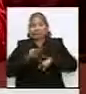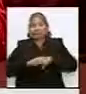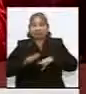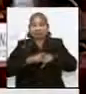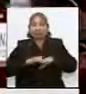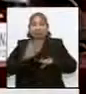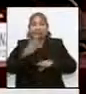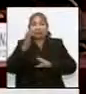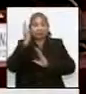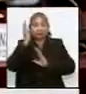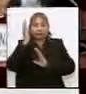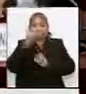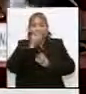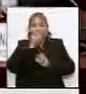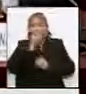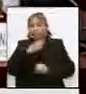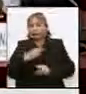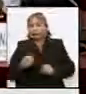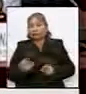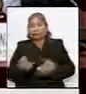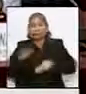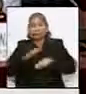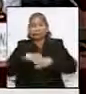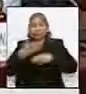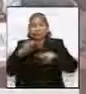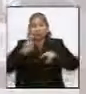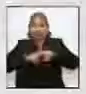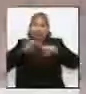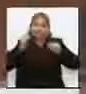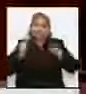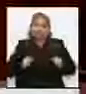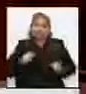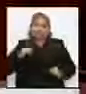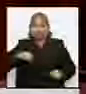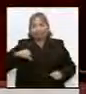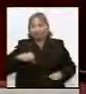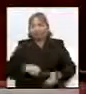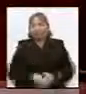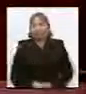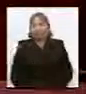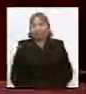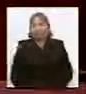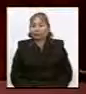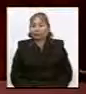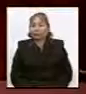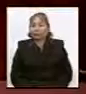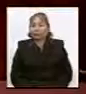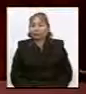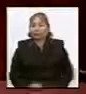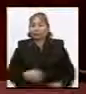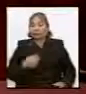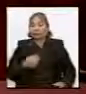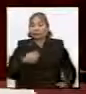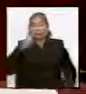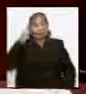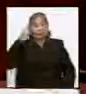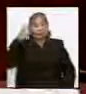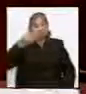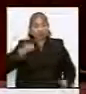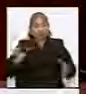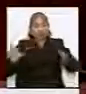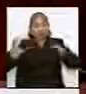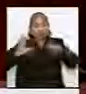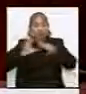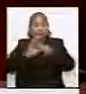sus campañas y luego tras asumir el sillón municipal. Yo creo que debemos llegar a una unión